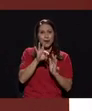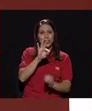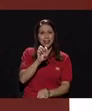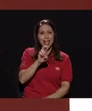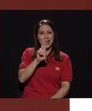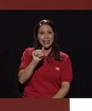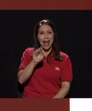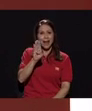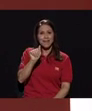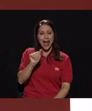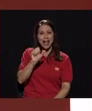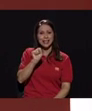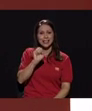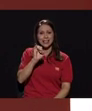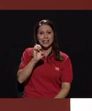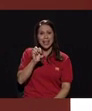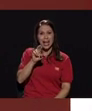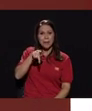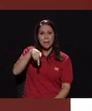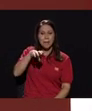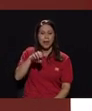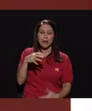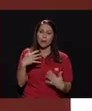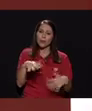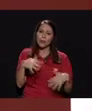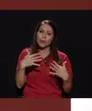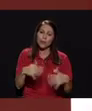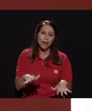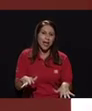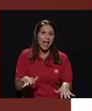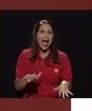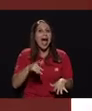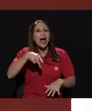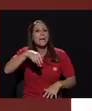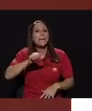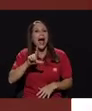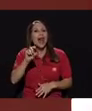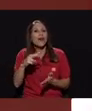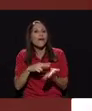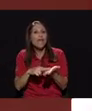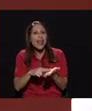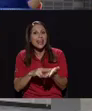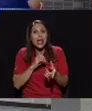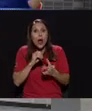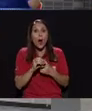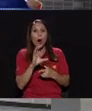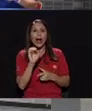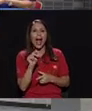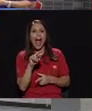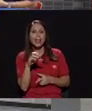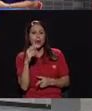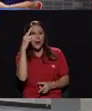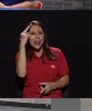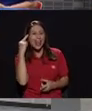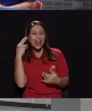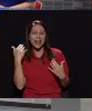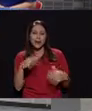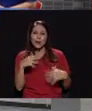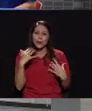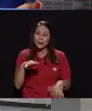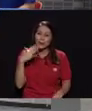Basierpe, por ejemplo, es un espectáculo, a Palo Verde, a Caño Negro, ¿verdad? O sea,